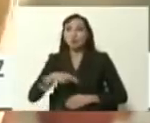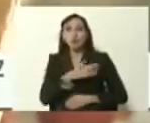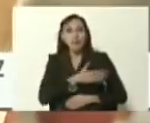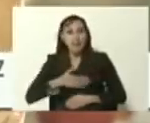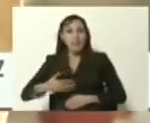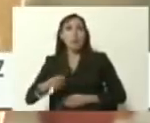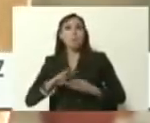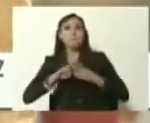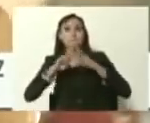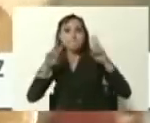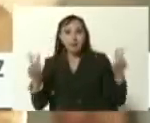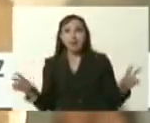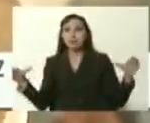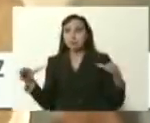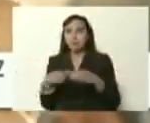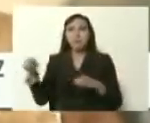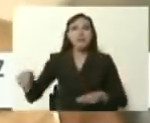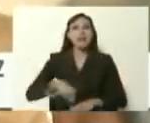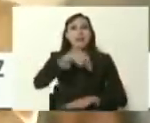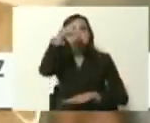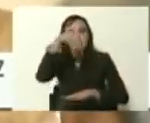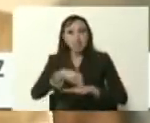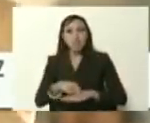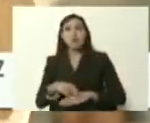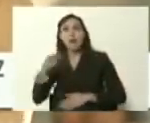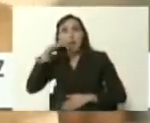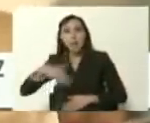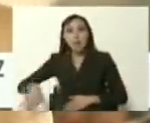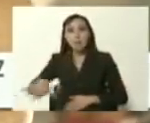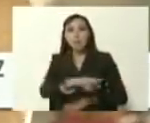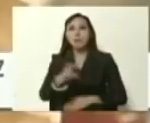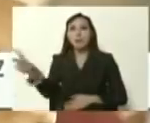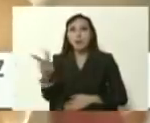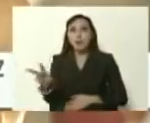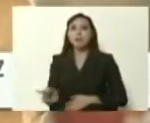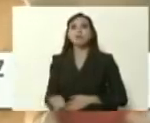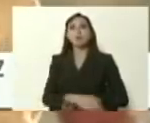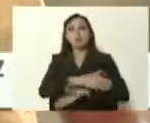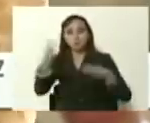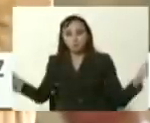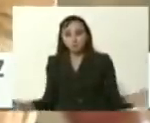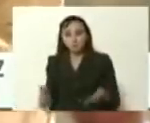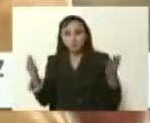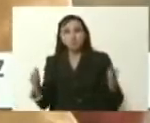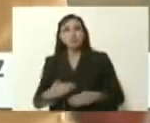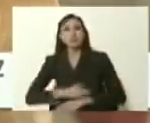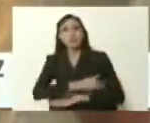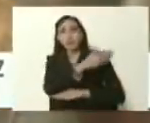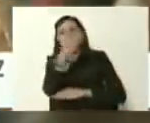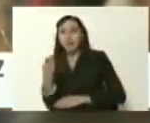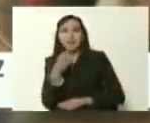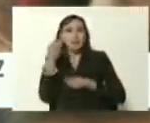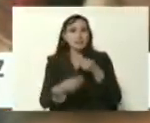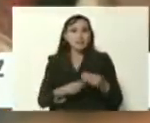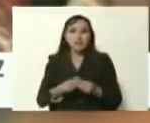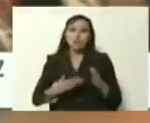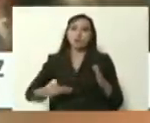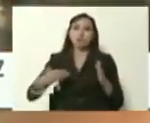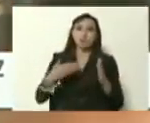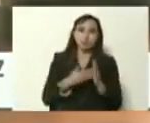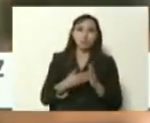la reconciliación nacional y que el pueblo de Venezuela se levante de esta crisis política institucional en la que nos ha metido o nos